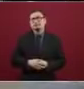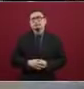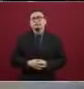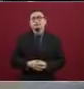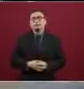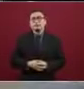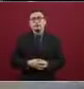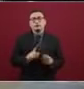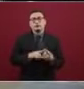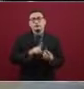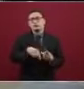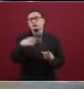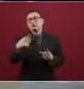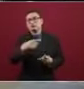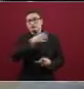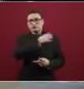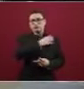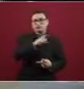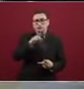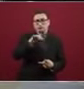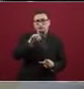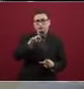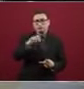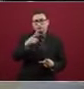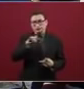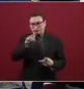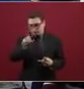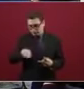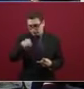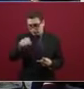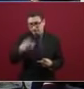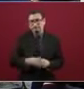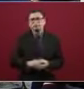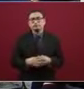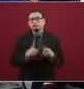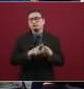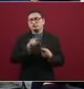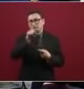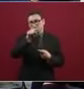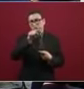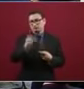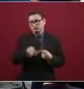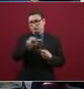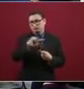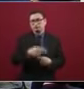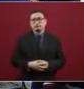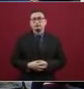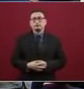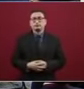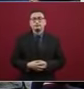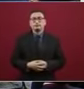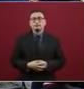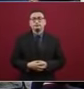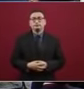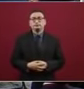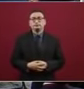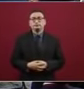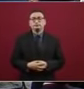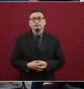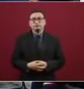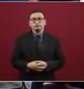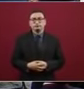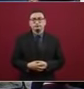una para el comandante Luis Rodríguez Bucio. La pregunta para usted: estas cifras